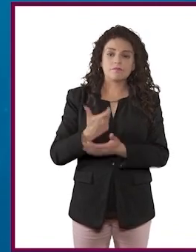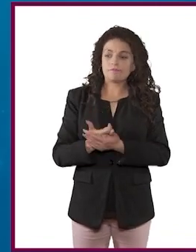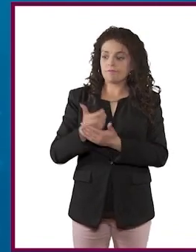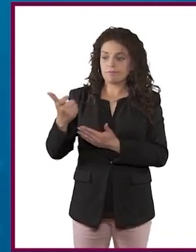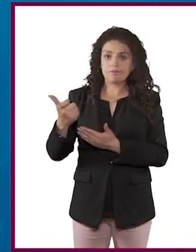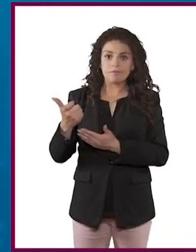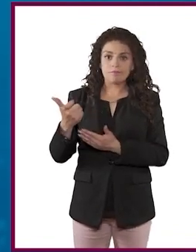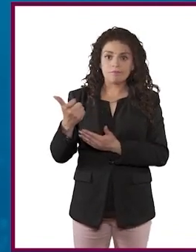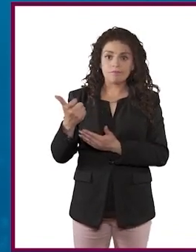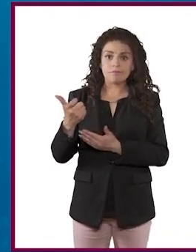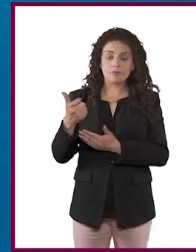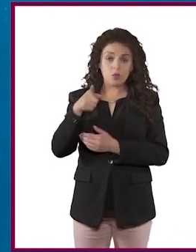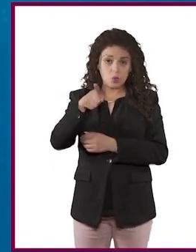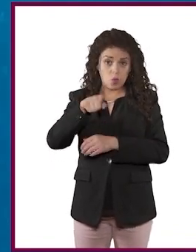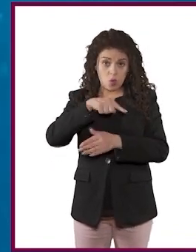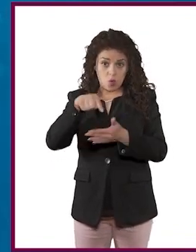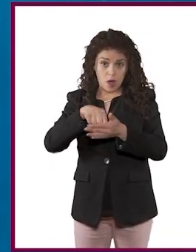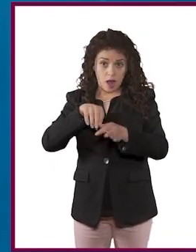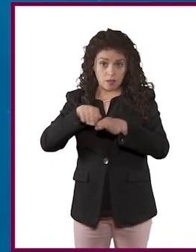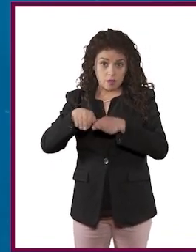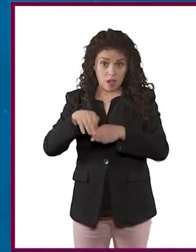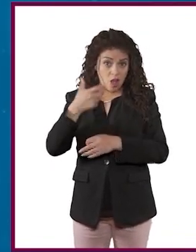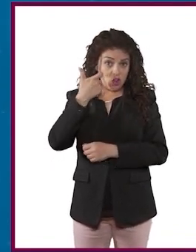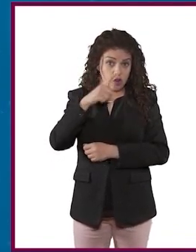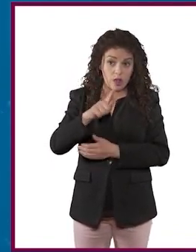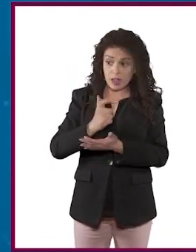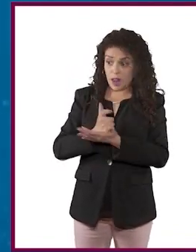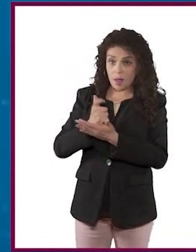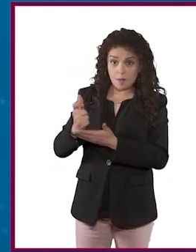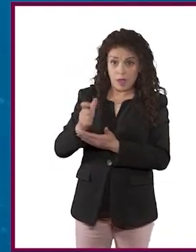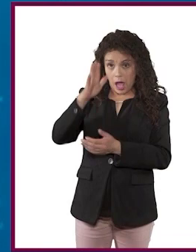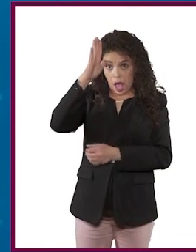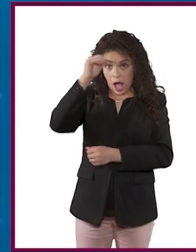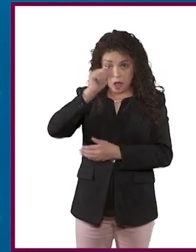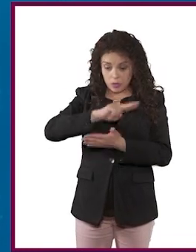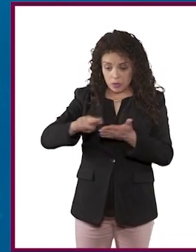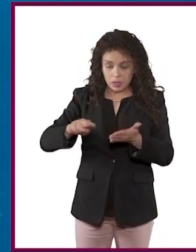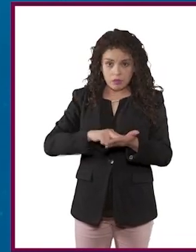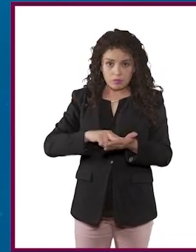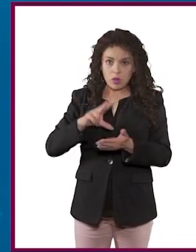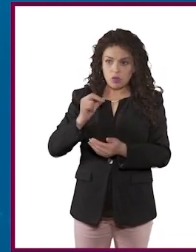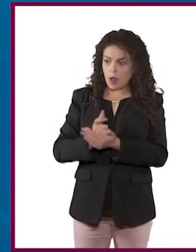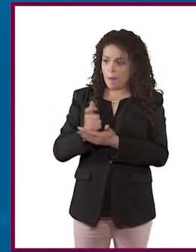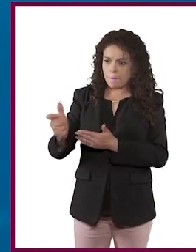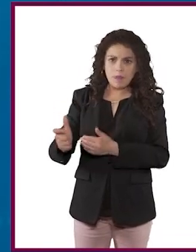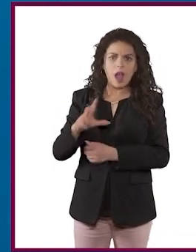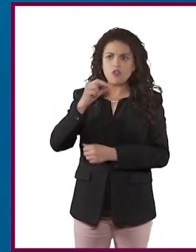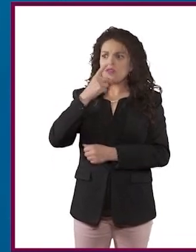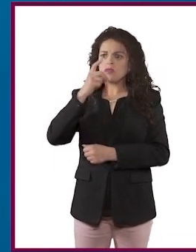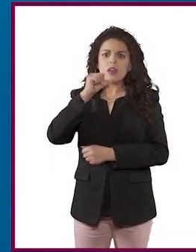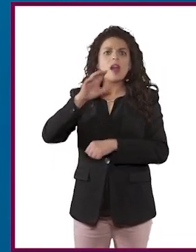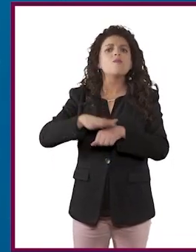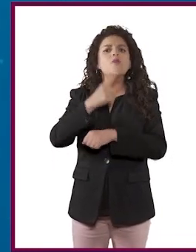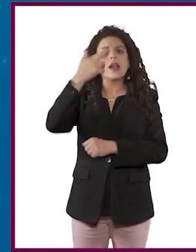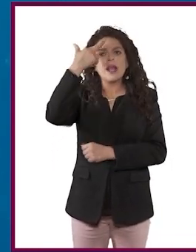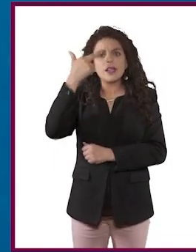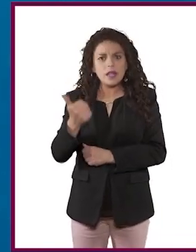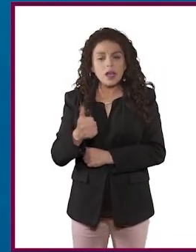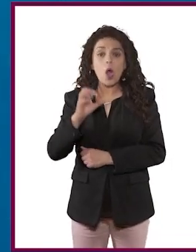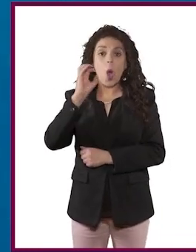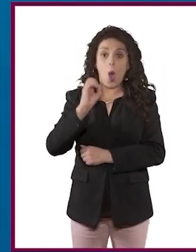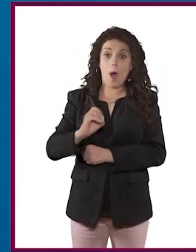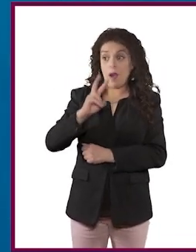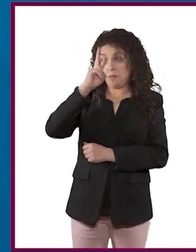retribución económica. Si donde trabajas se niegan a pagarte lo acordado, te retienen tu paga sin explicaciones claras,